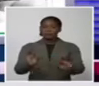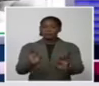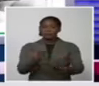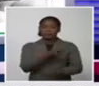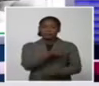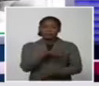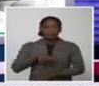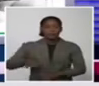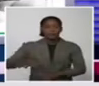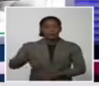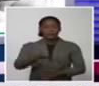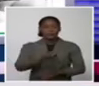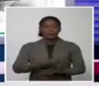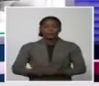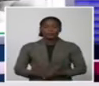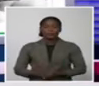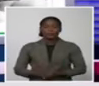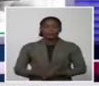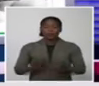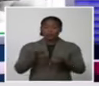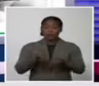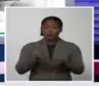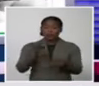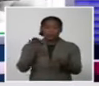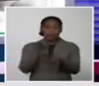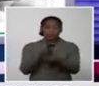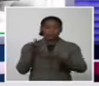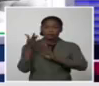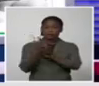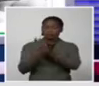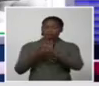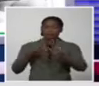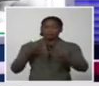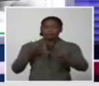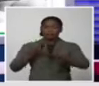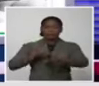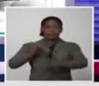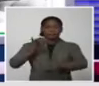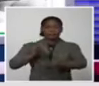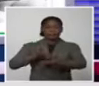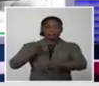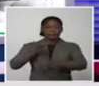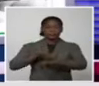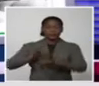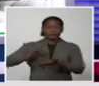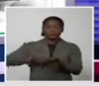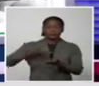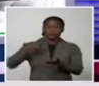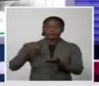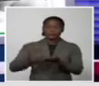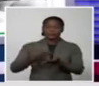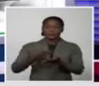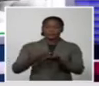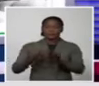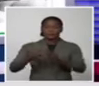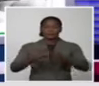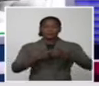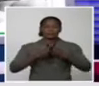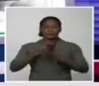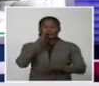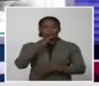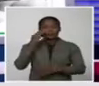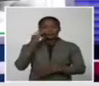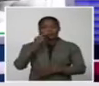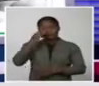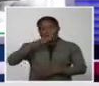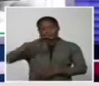acompaña en esta primera media hora de informaciones la intérprete de lengua de señas, Mercedes González. Bienvenida y damos de inmediato también la